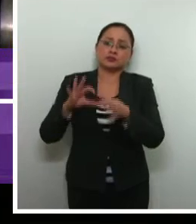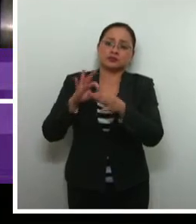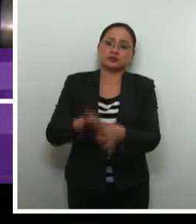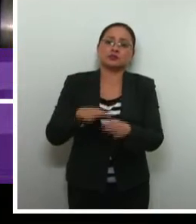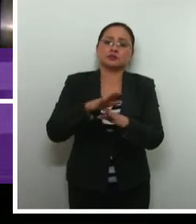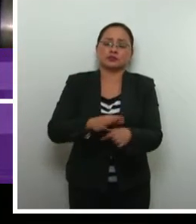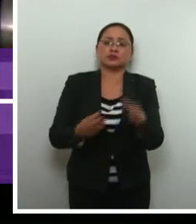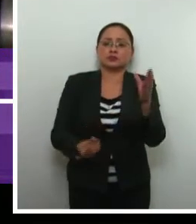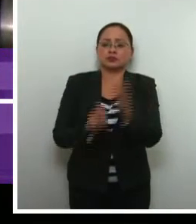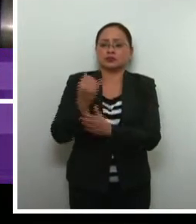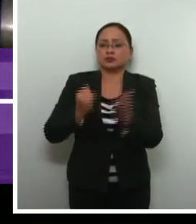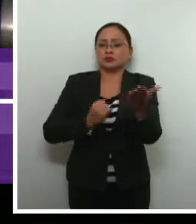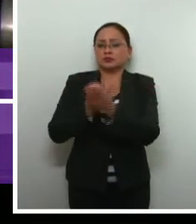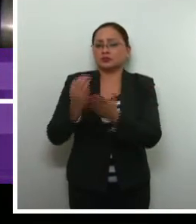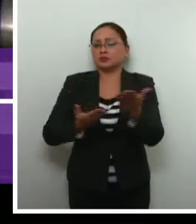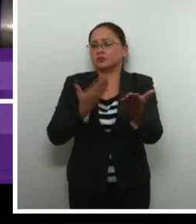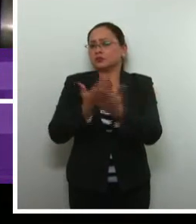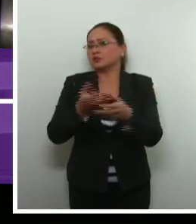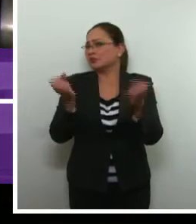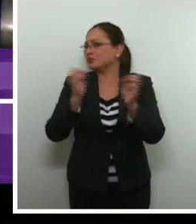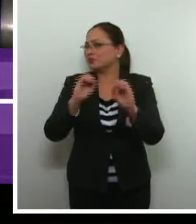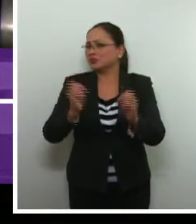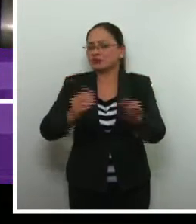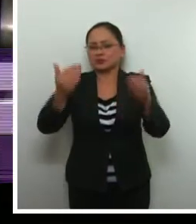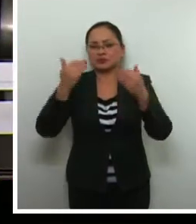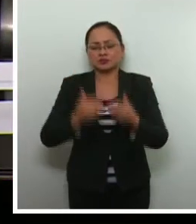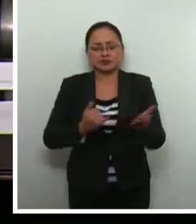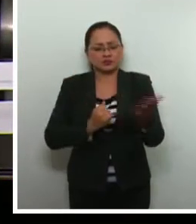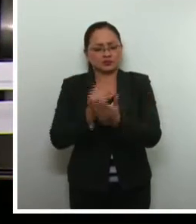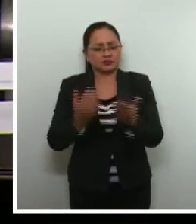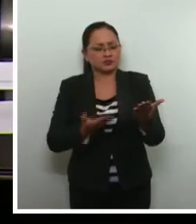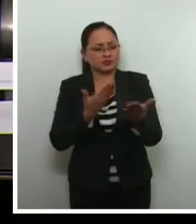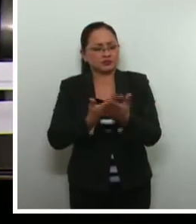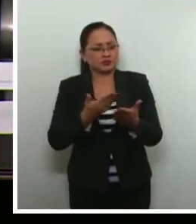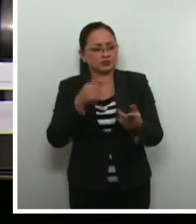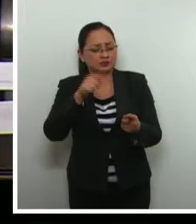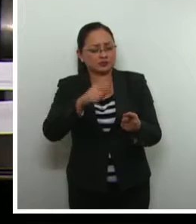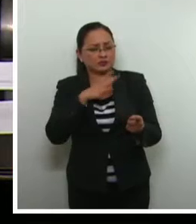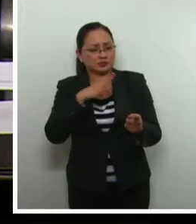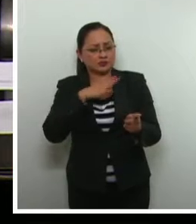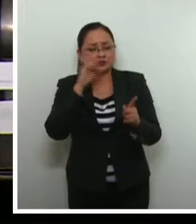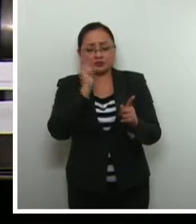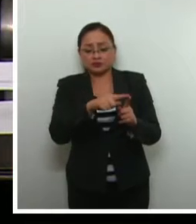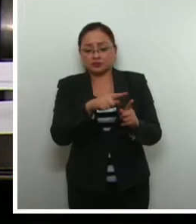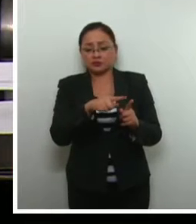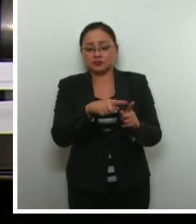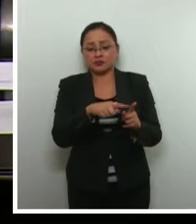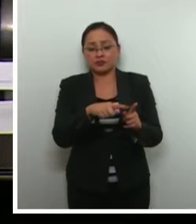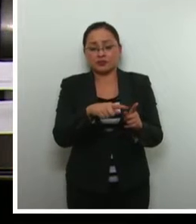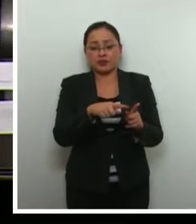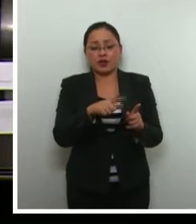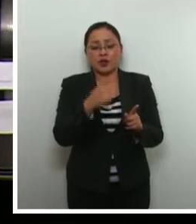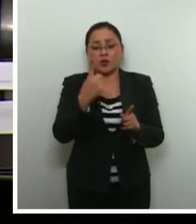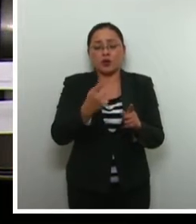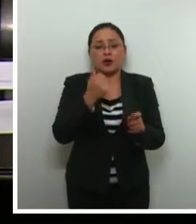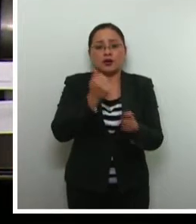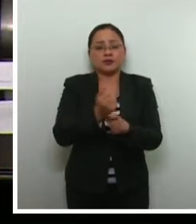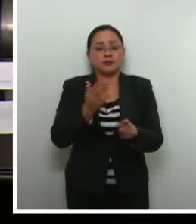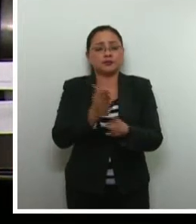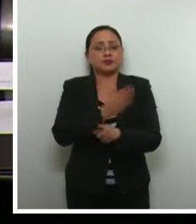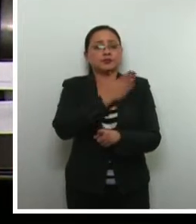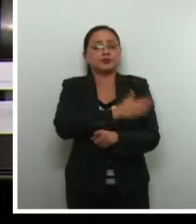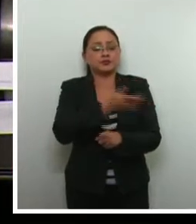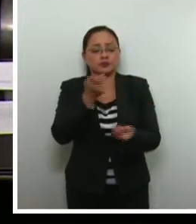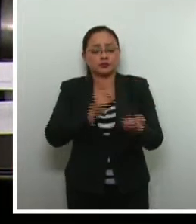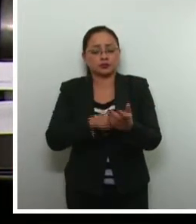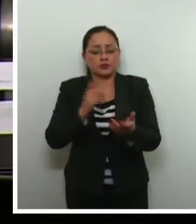de un nuevo dictamen. El dictamen que está a discusión es el que presentó ya desde el año pasado la